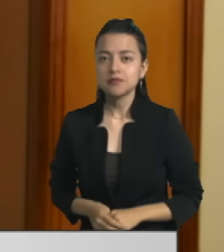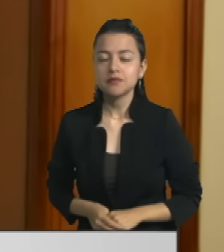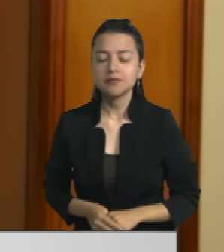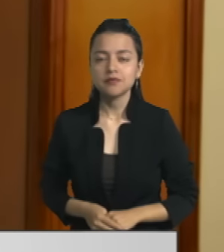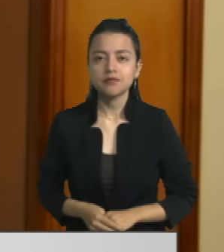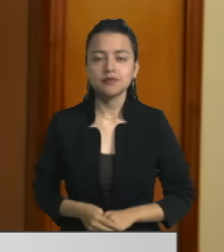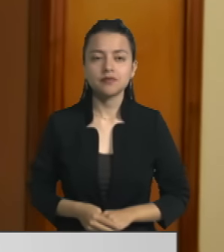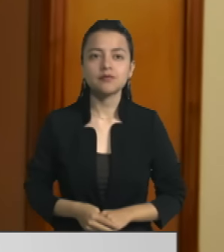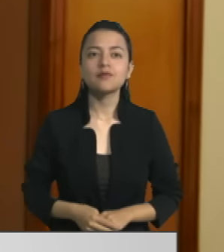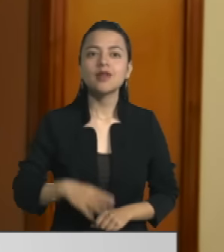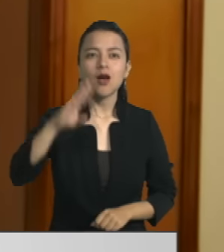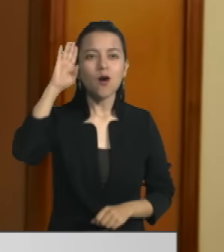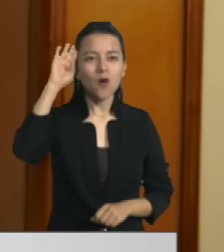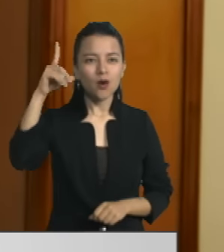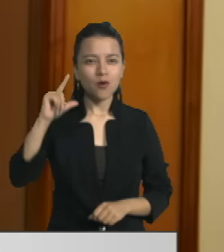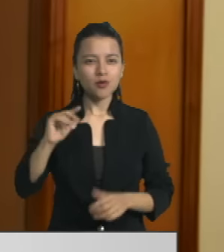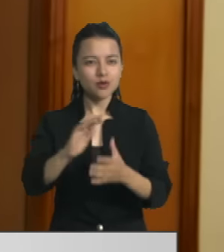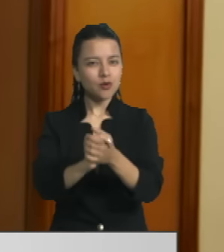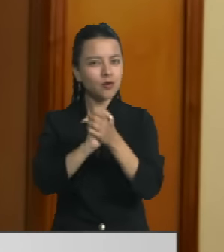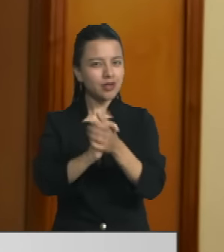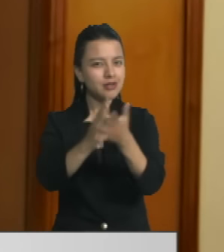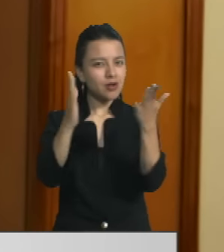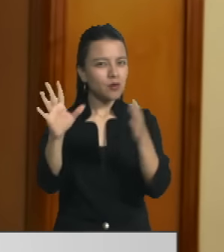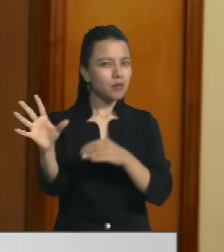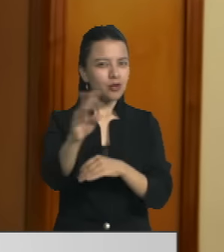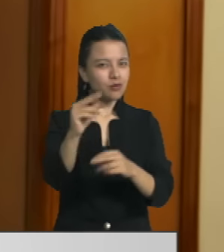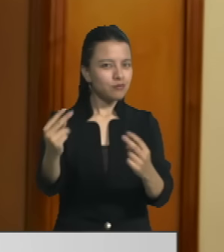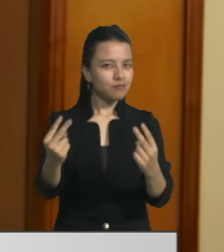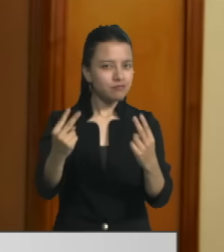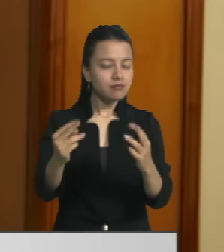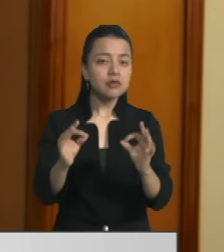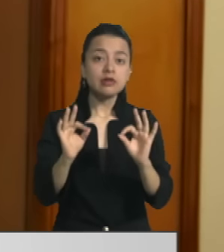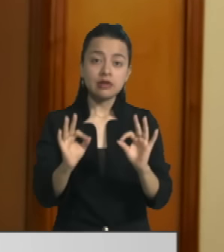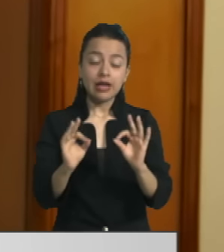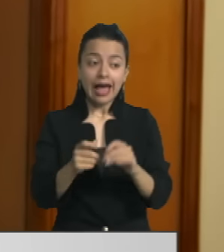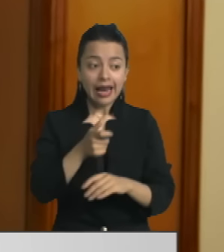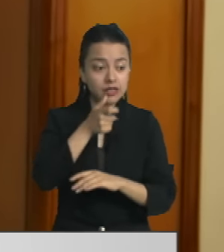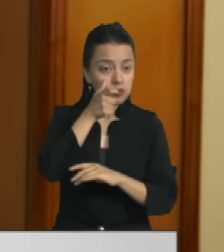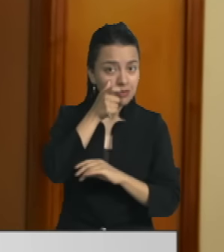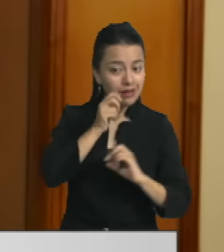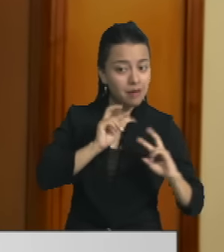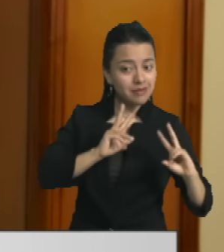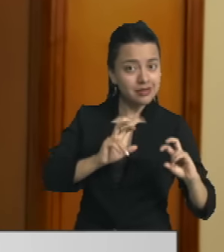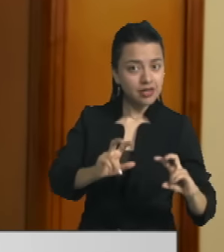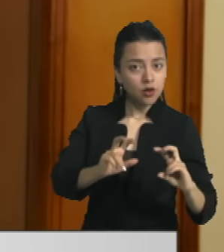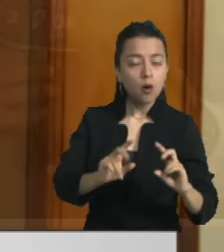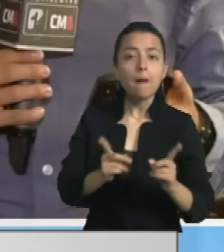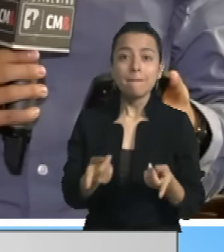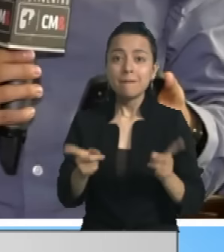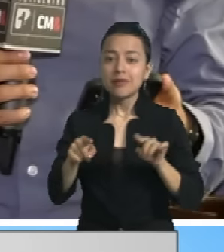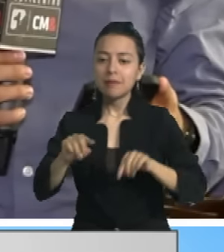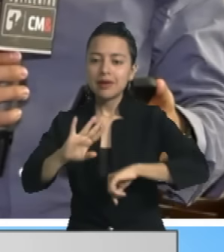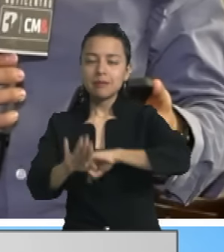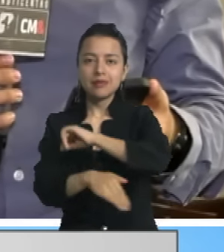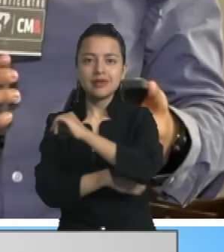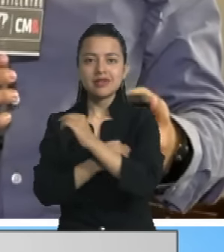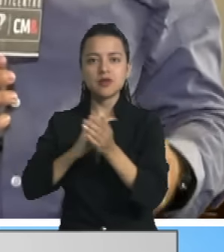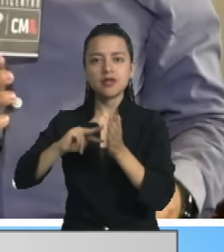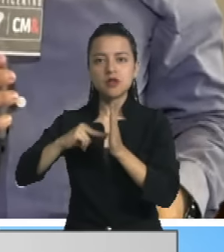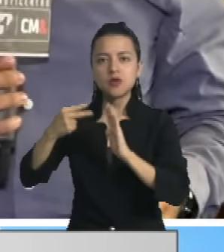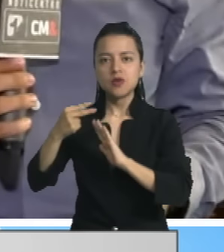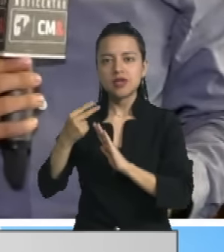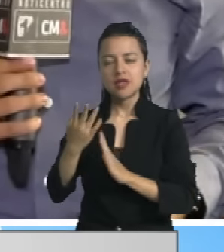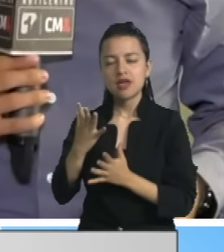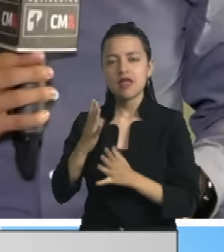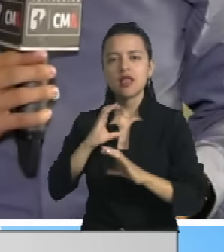tardes Hola Luisa cordial saludo para usted y para toda nuestra audiencia no solo la superintendencia sino también el Ministerio de tecnologías de la